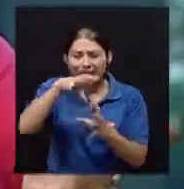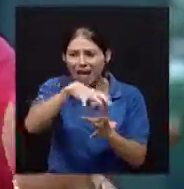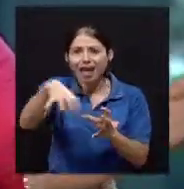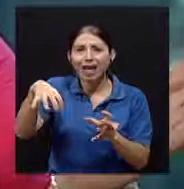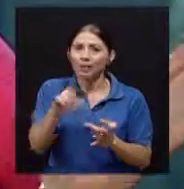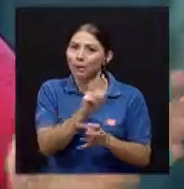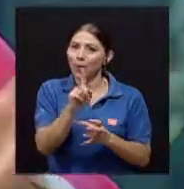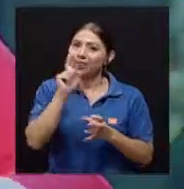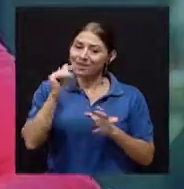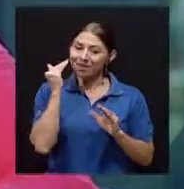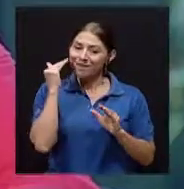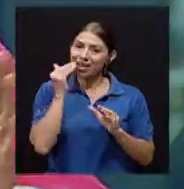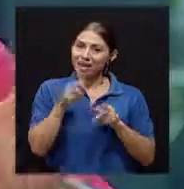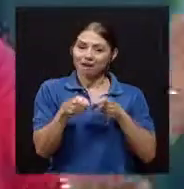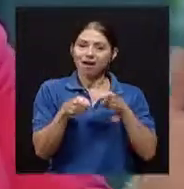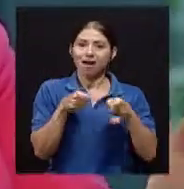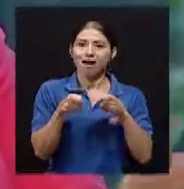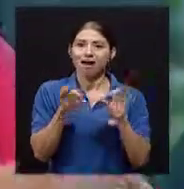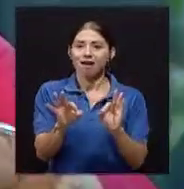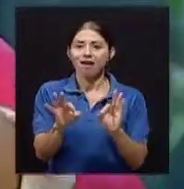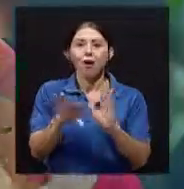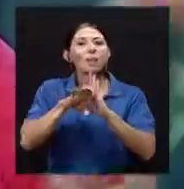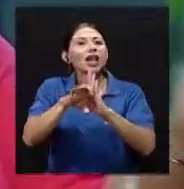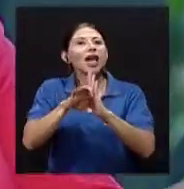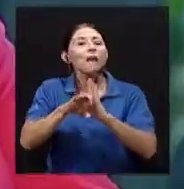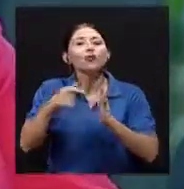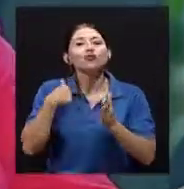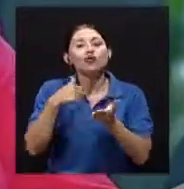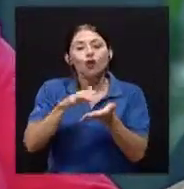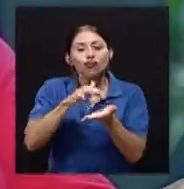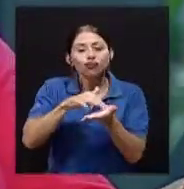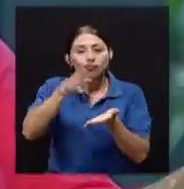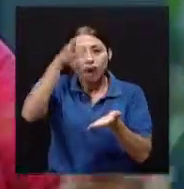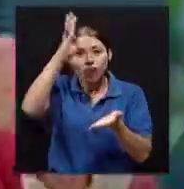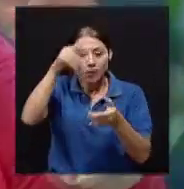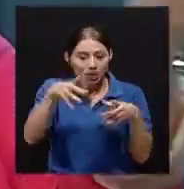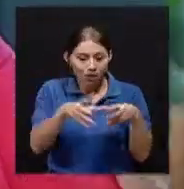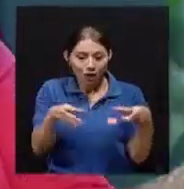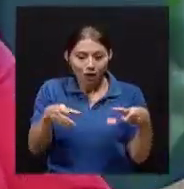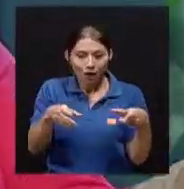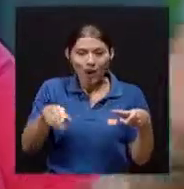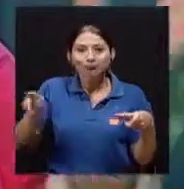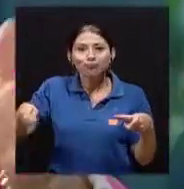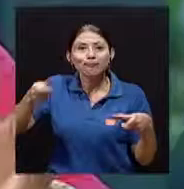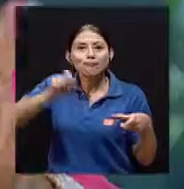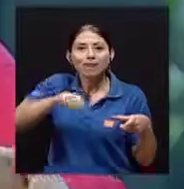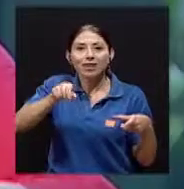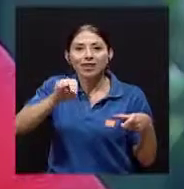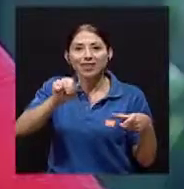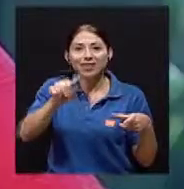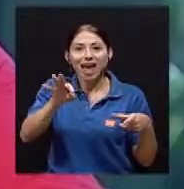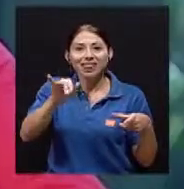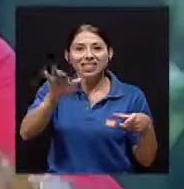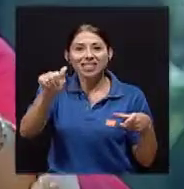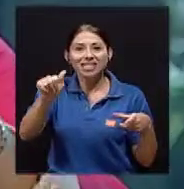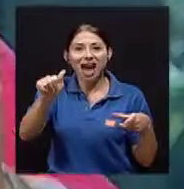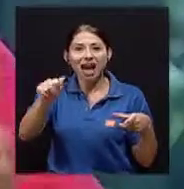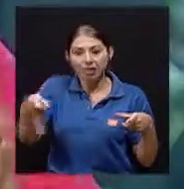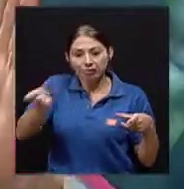saber combinar. Entonces sacrifico por aquí, bueno, si le echaba encima 5 cucharadas de natilla al gallo pinto, pues vamos a